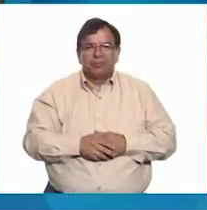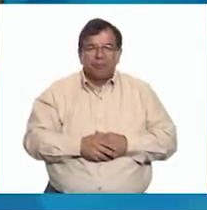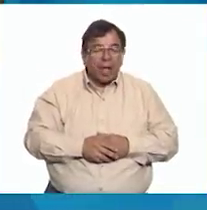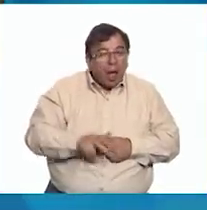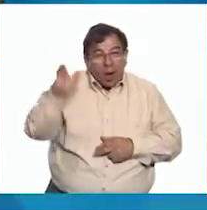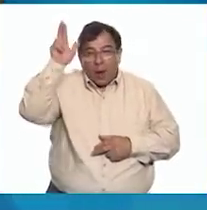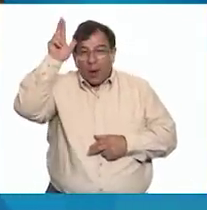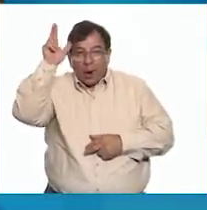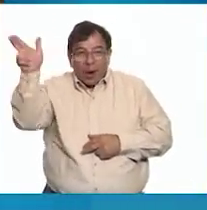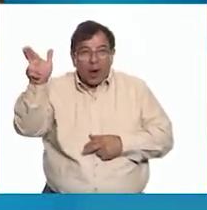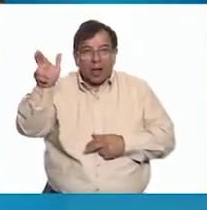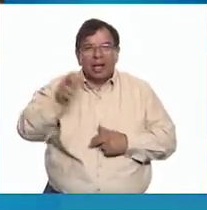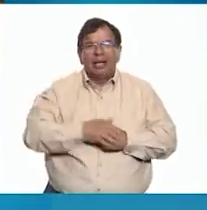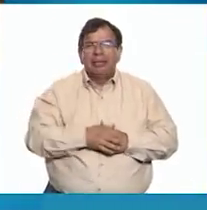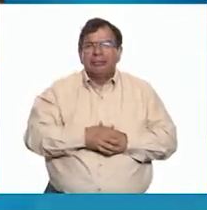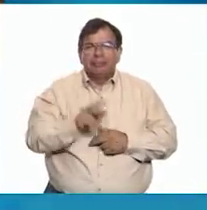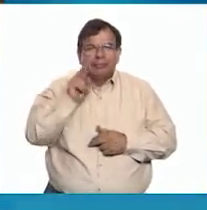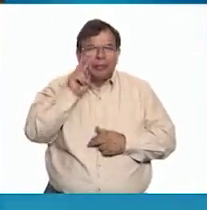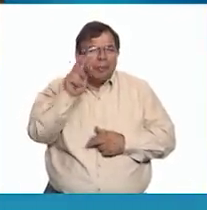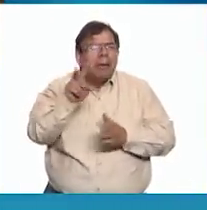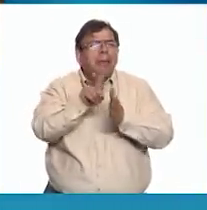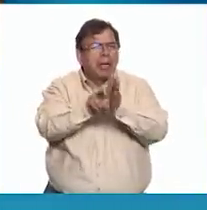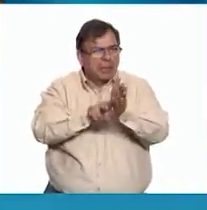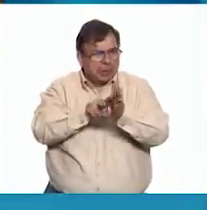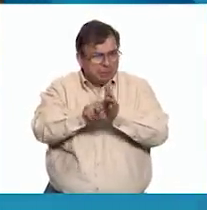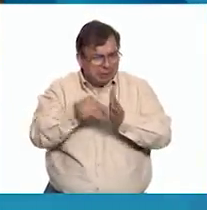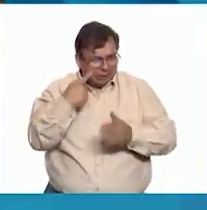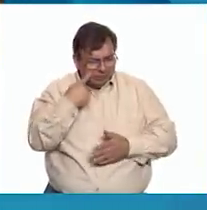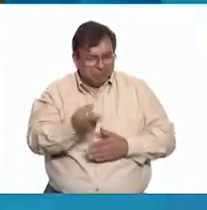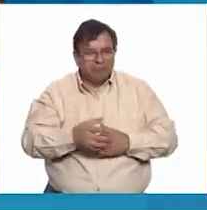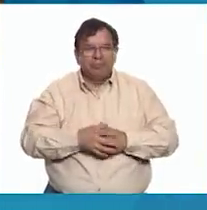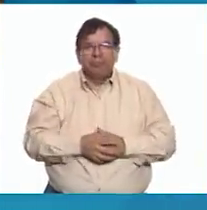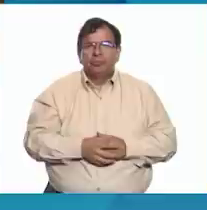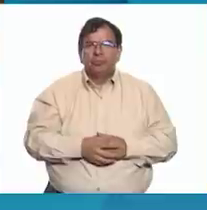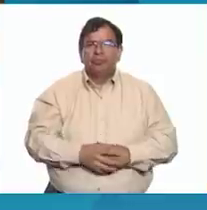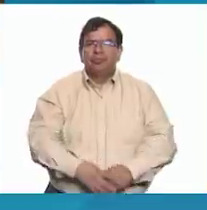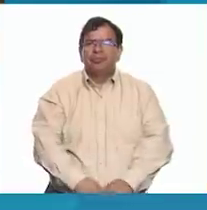¡Hola! ¡Vamos a ver el siguiente video!